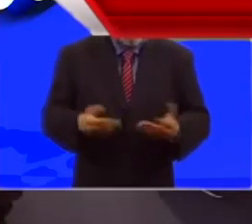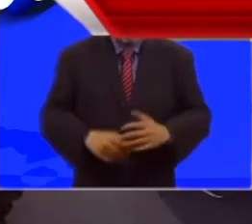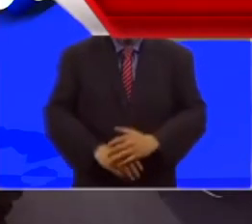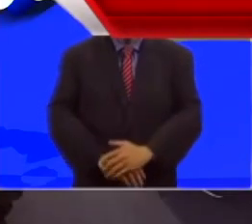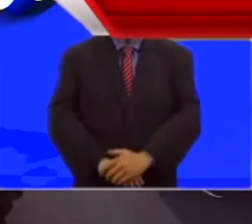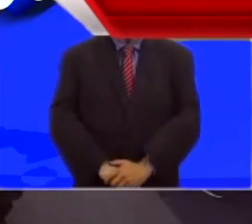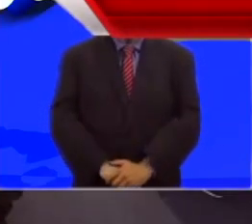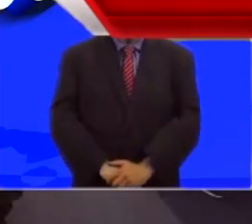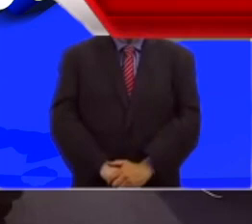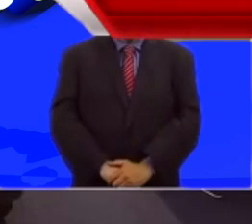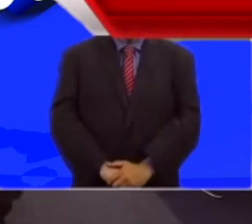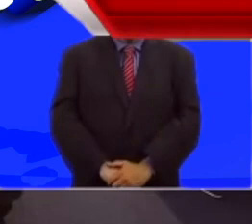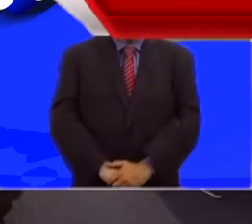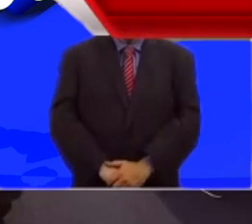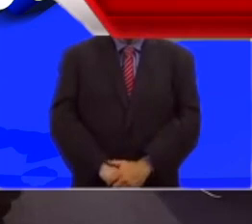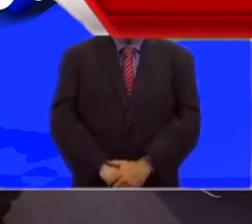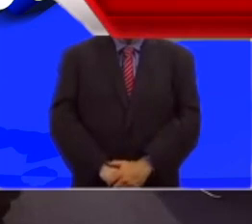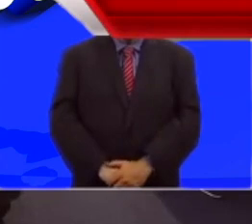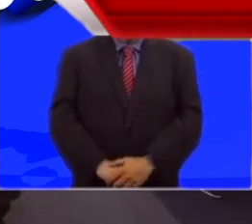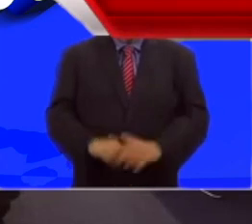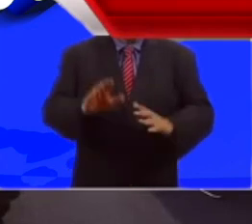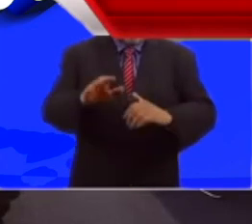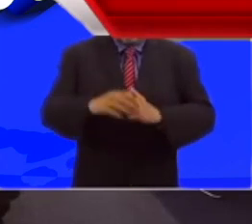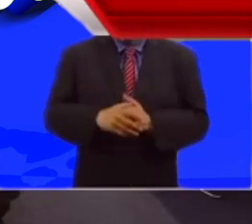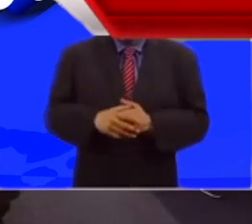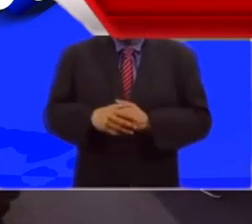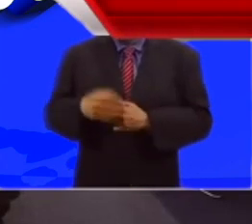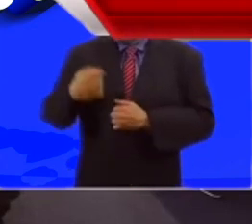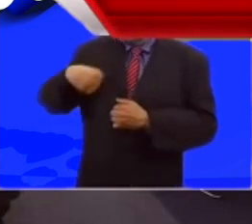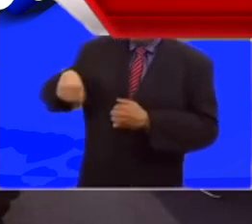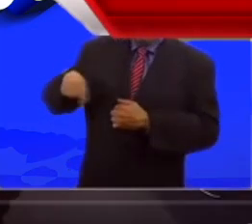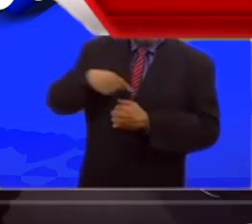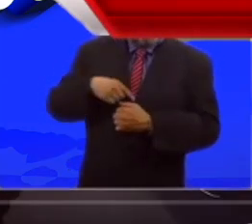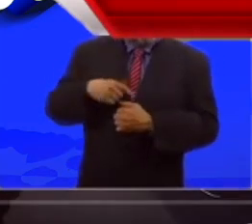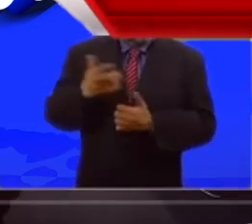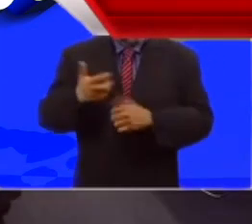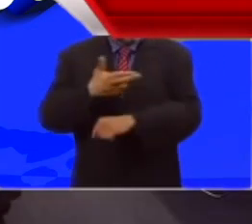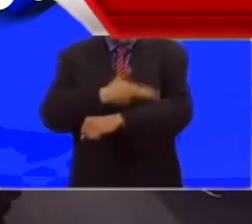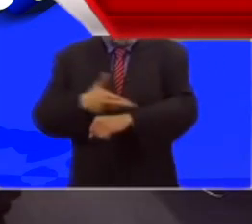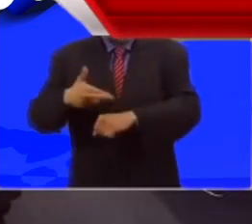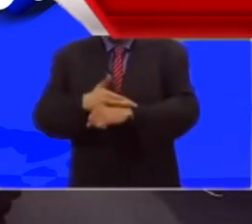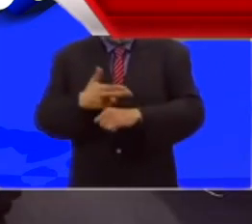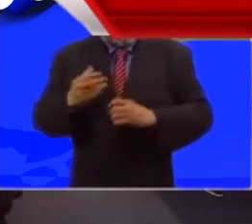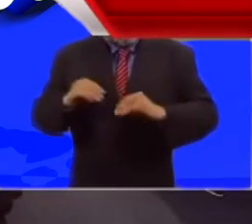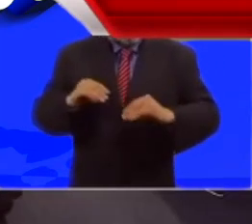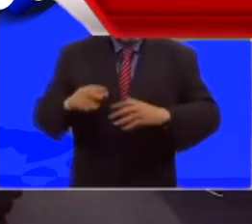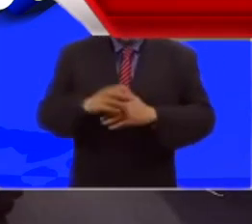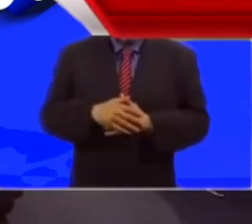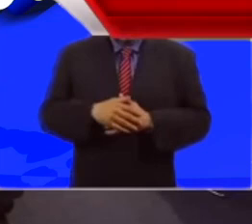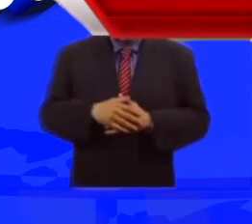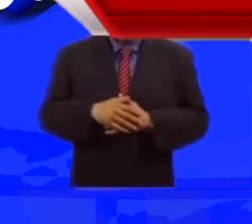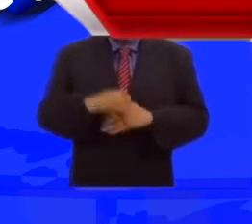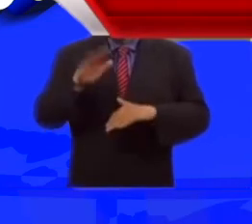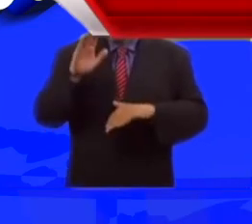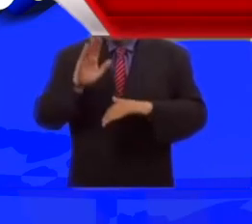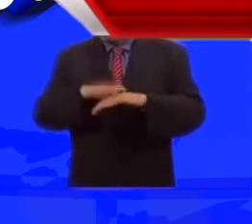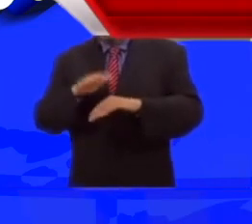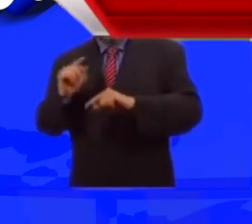Pues estamos actuando, hay mucho más